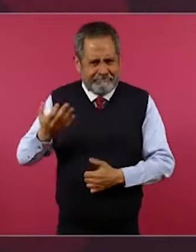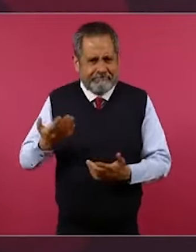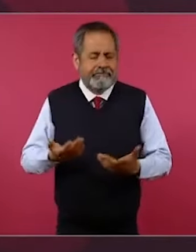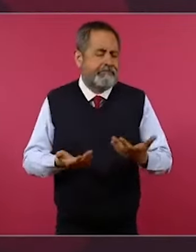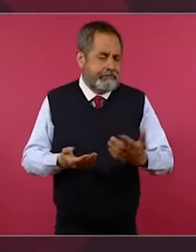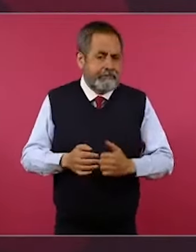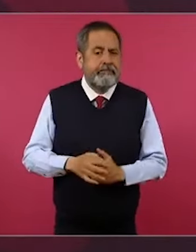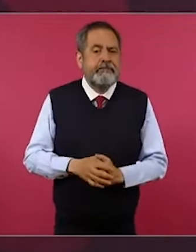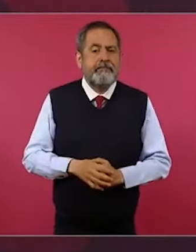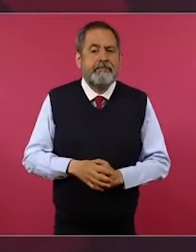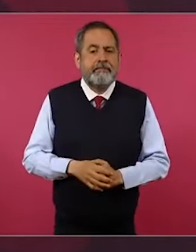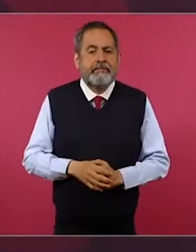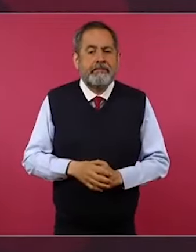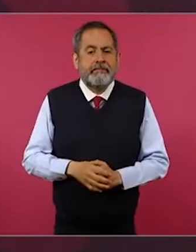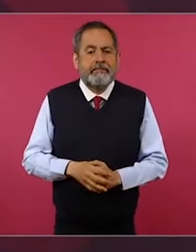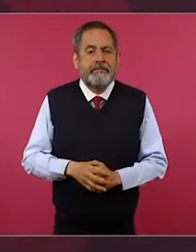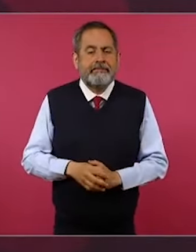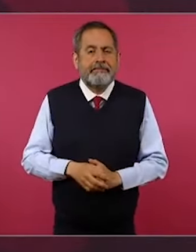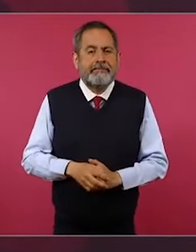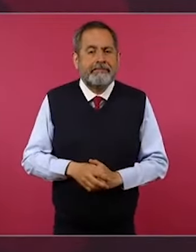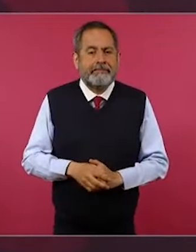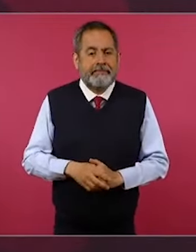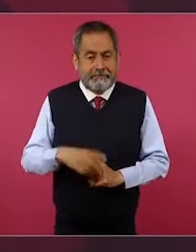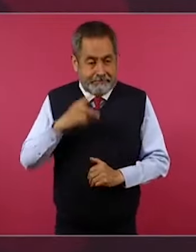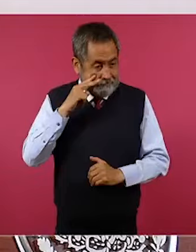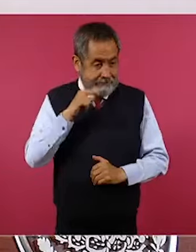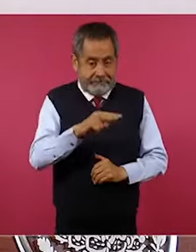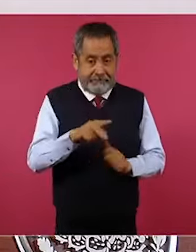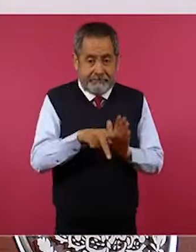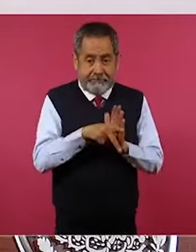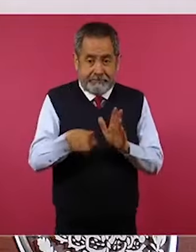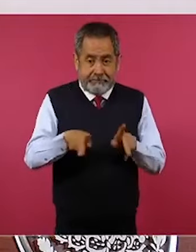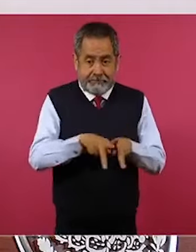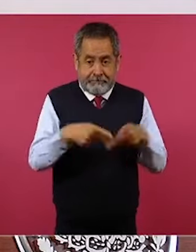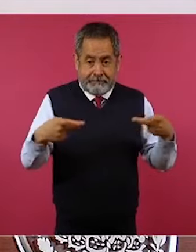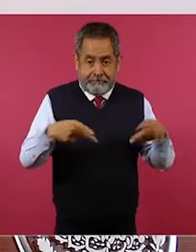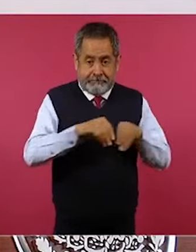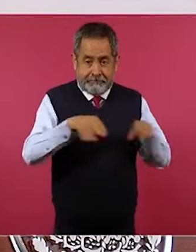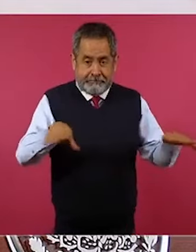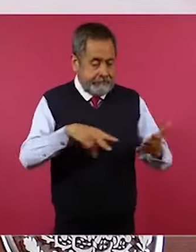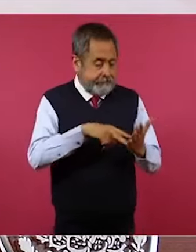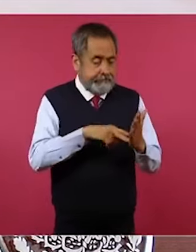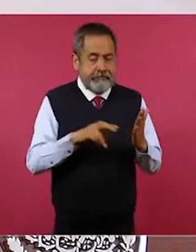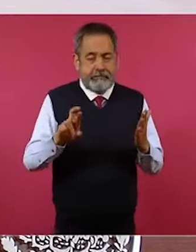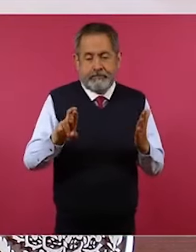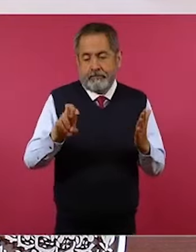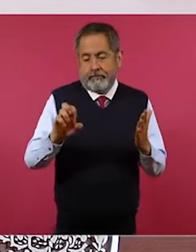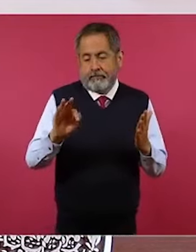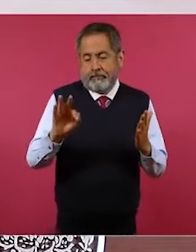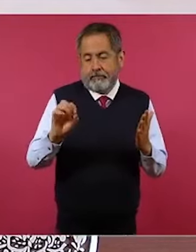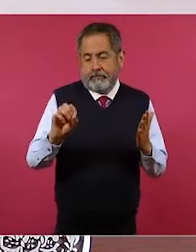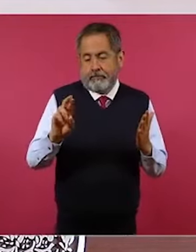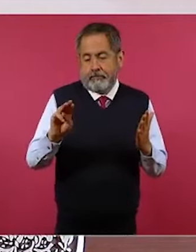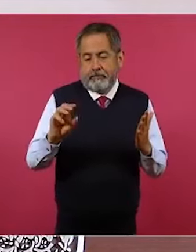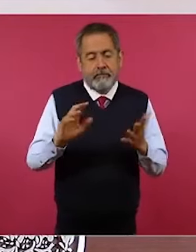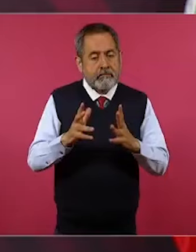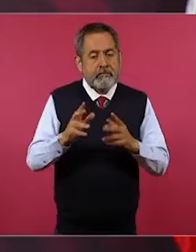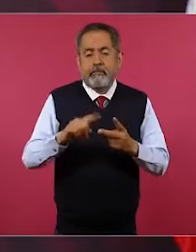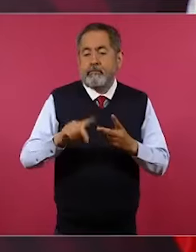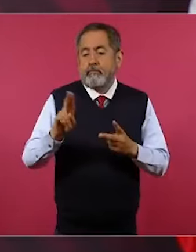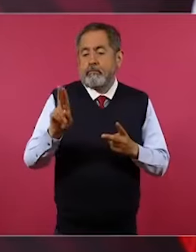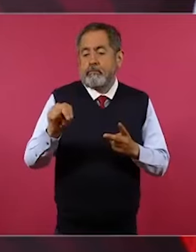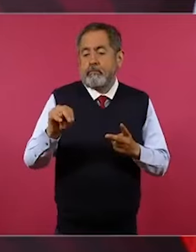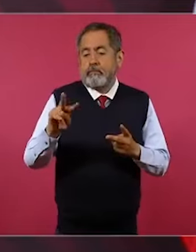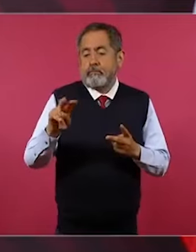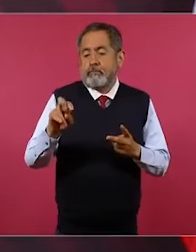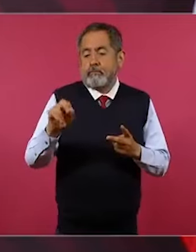Ustedes vengan el Reforma o el Universal o los noticieros de